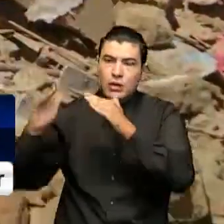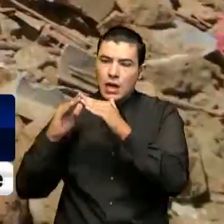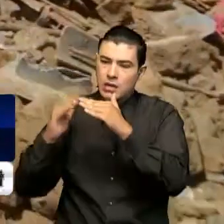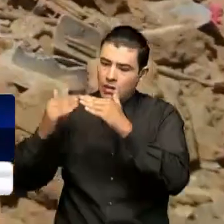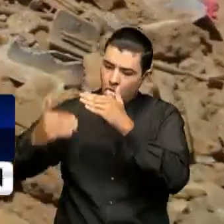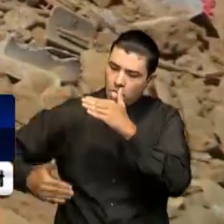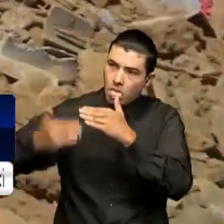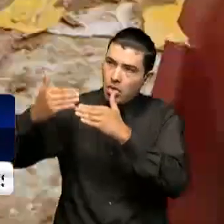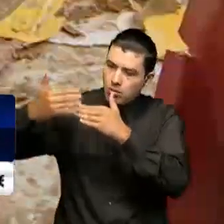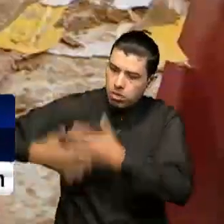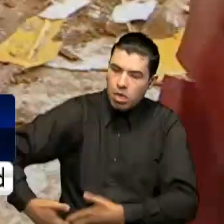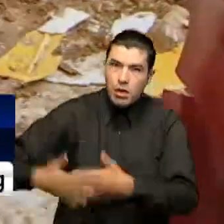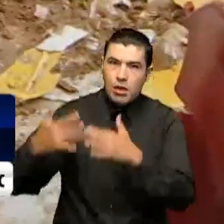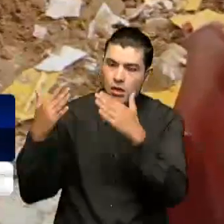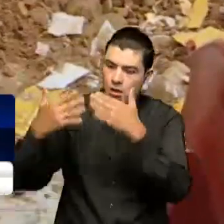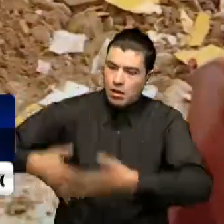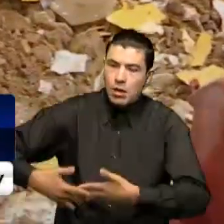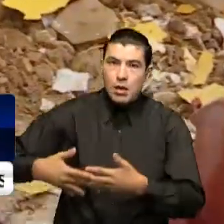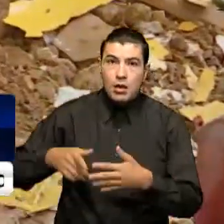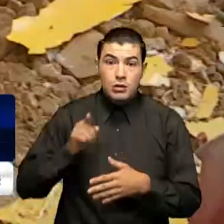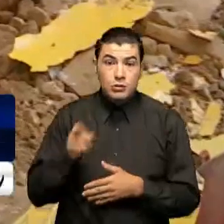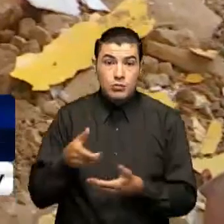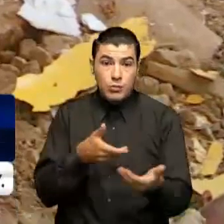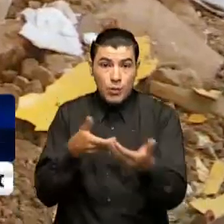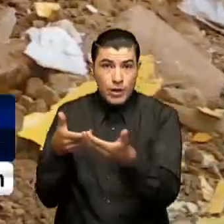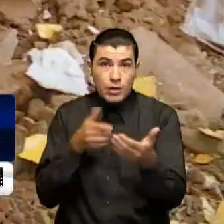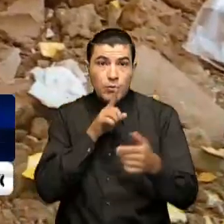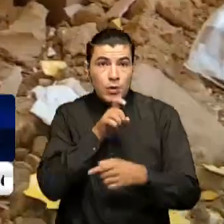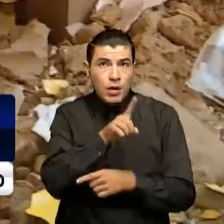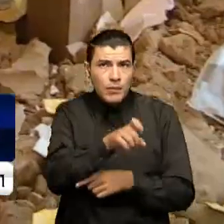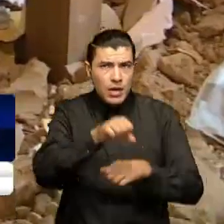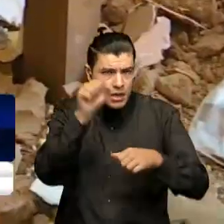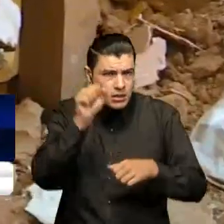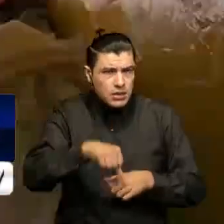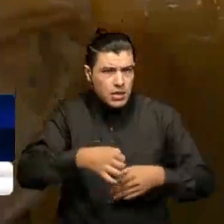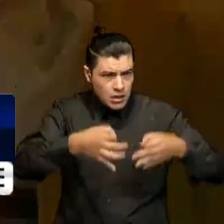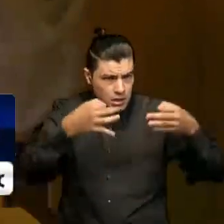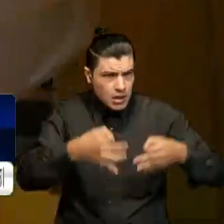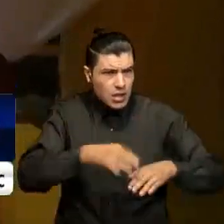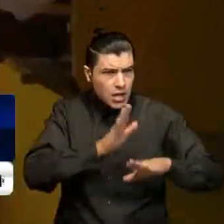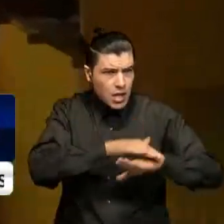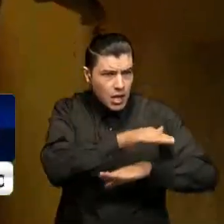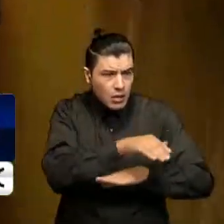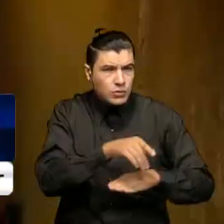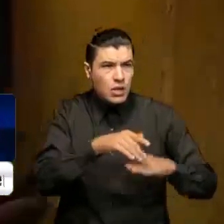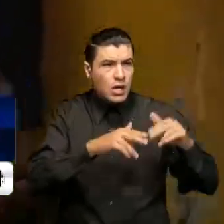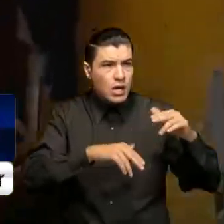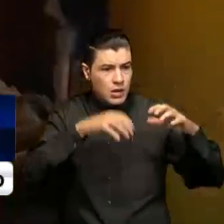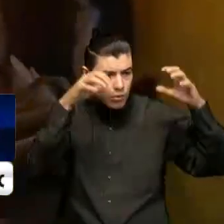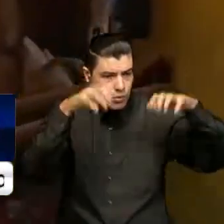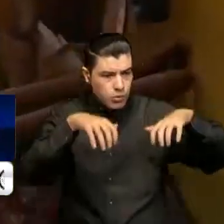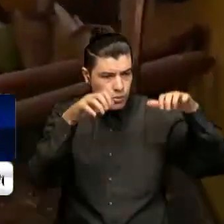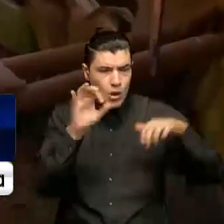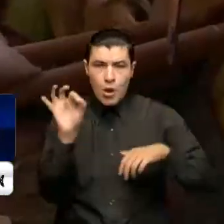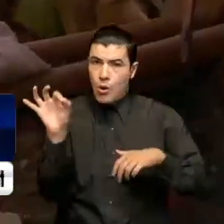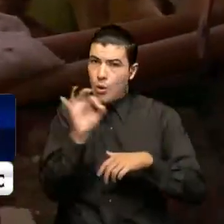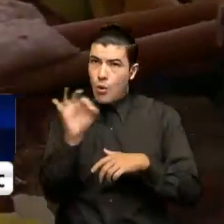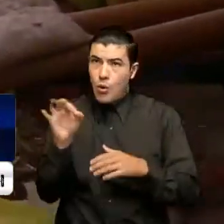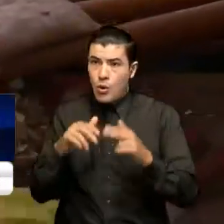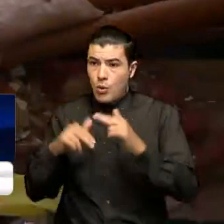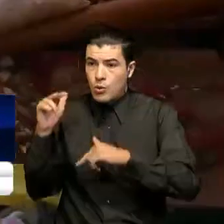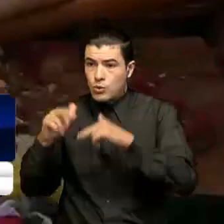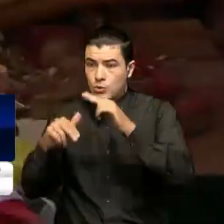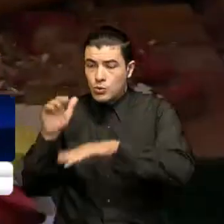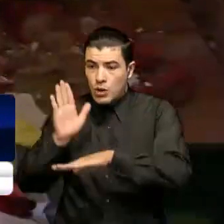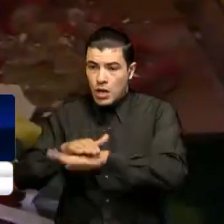atendió el caso pero ellos están por confirmar si fueron las lluvias o la construcción la que ocasionó la tragedia